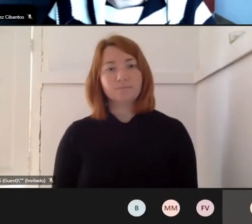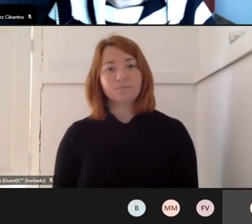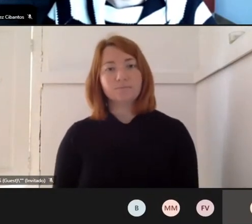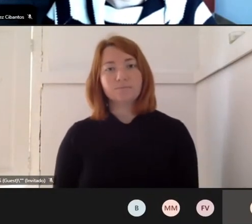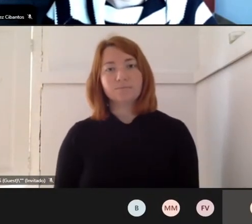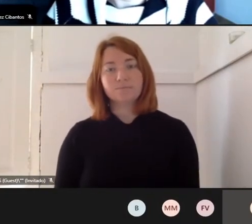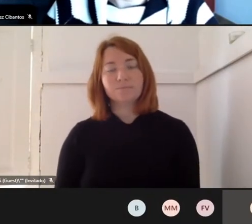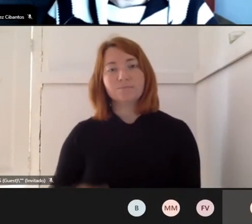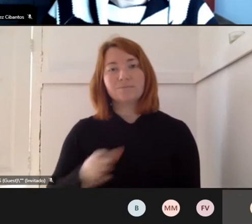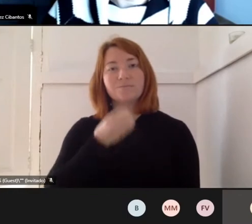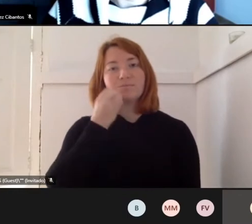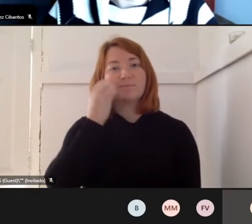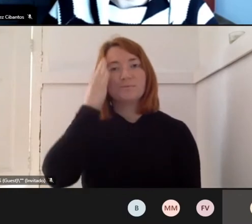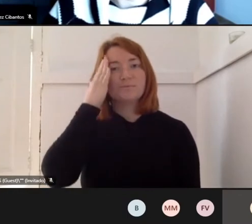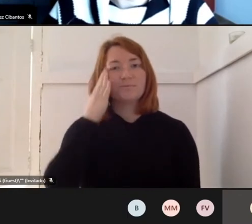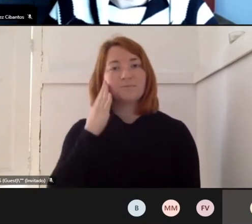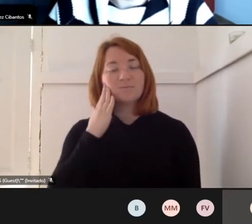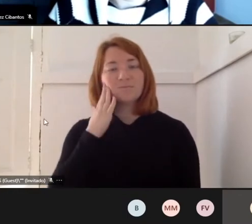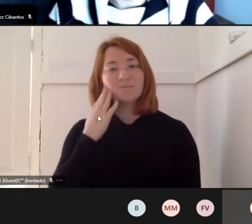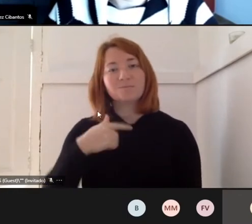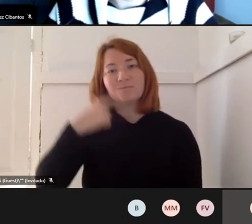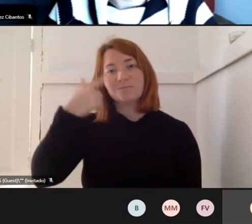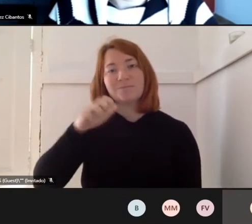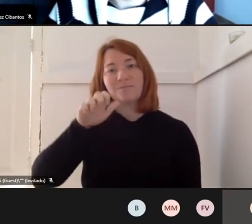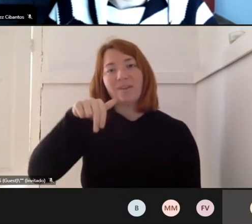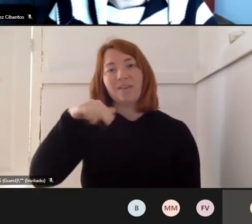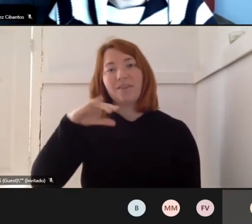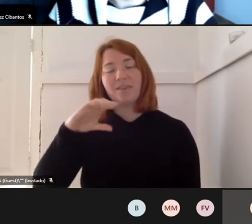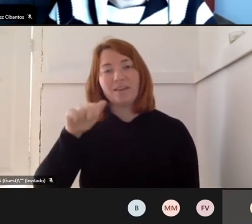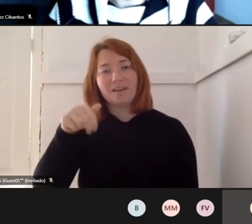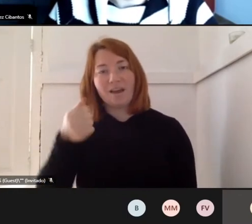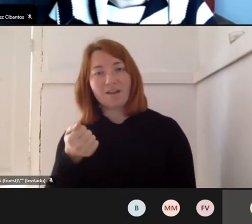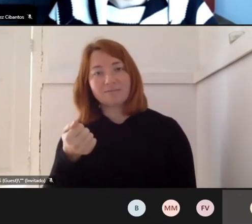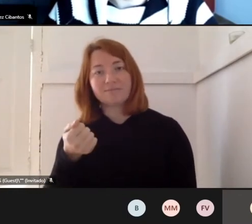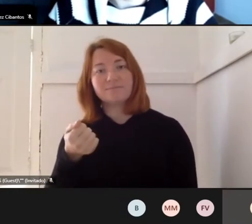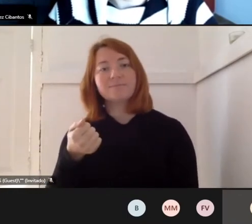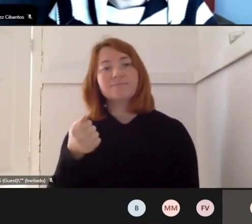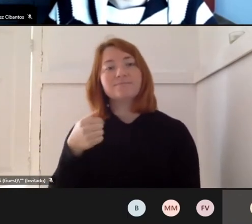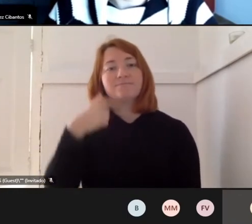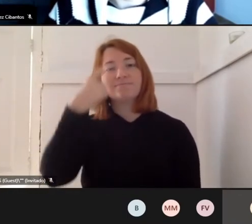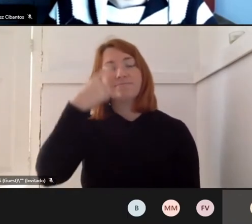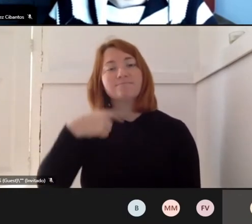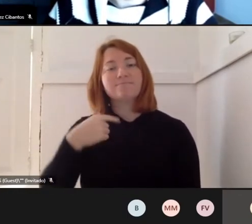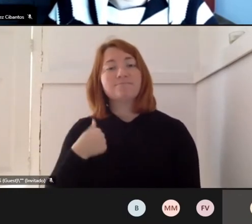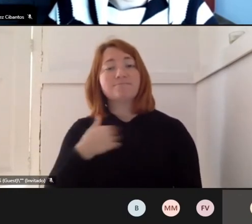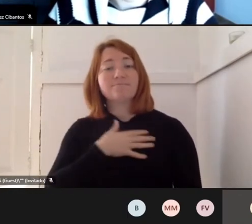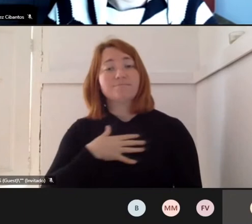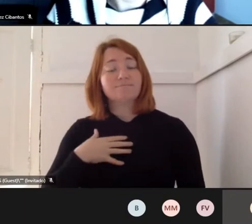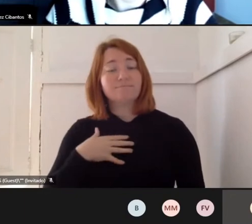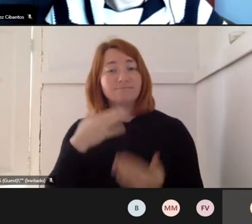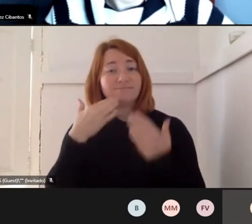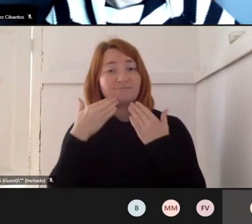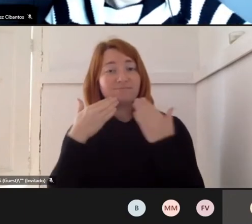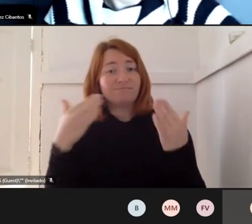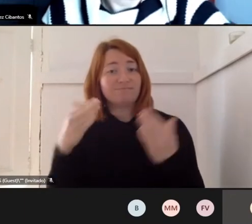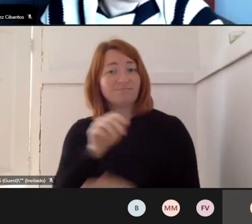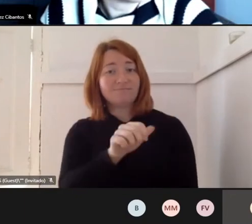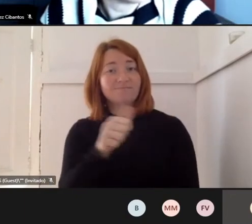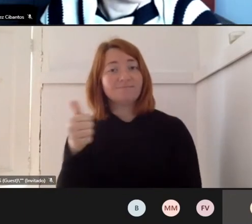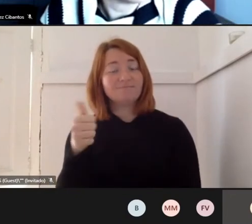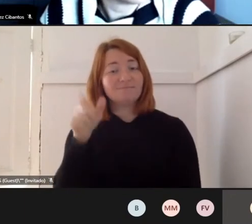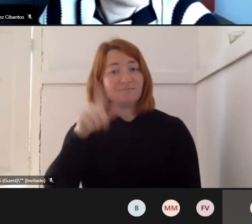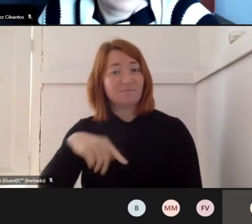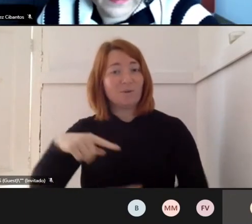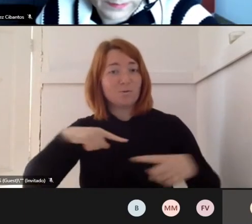Hola, bon dia. Som Encina Calvo Iglesias. Quero dar as grazas, en primer lugar, a la